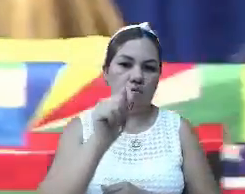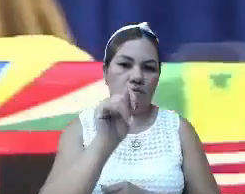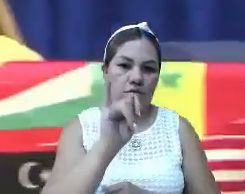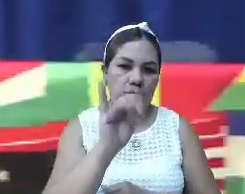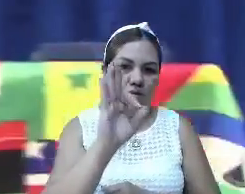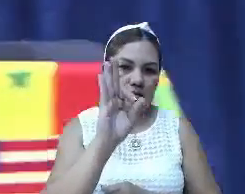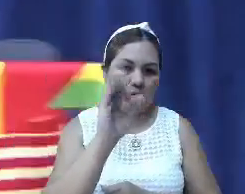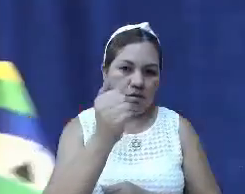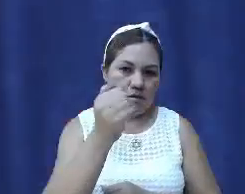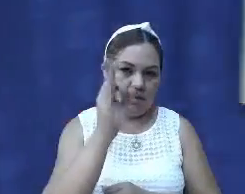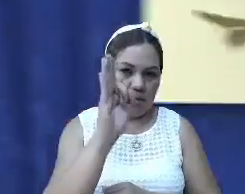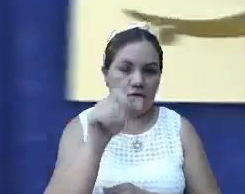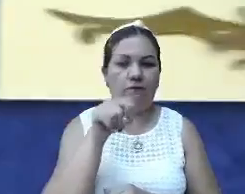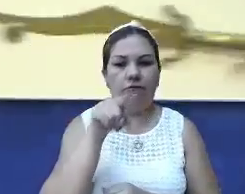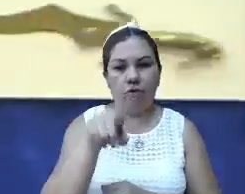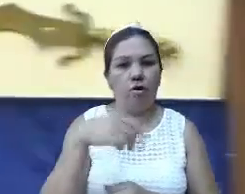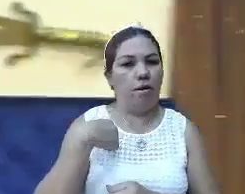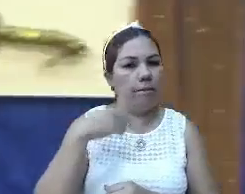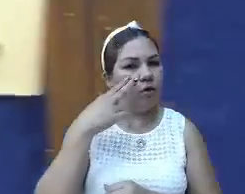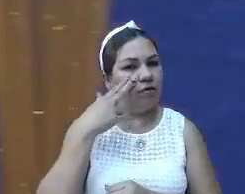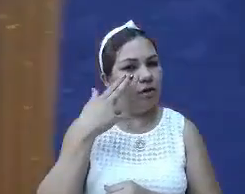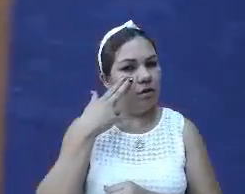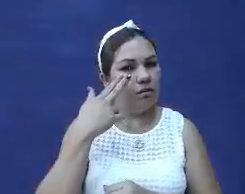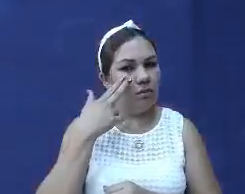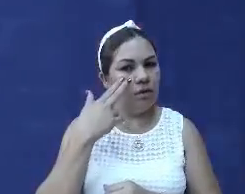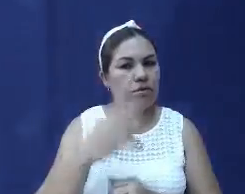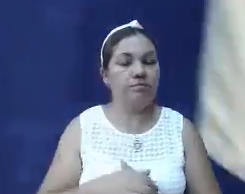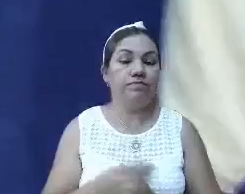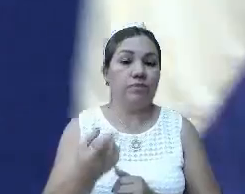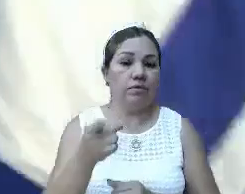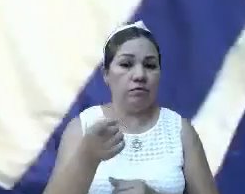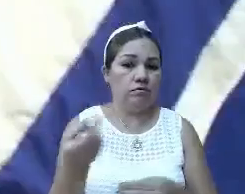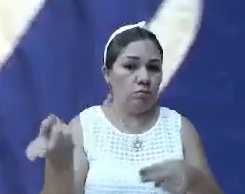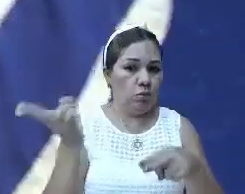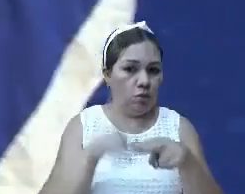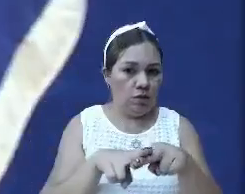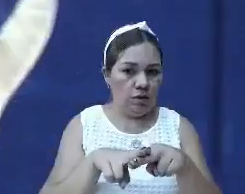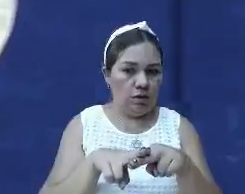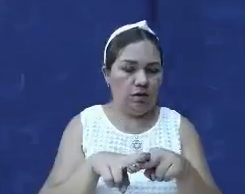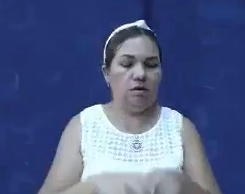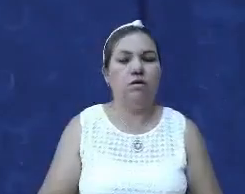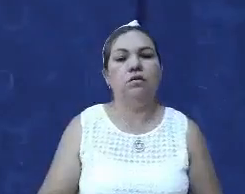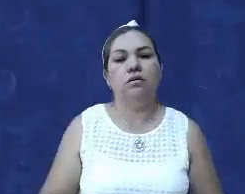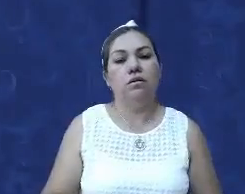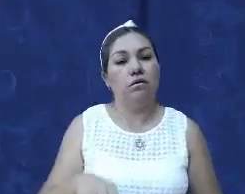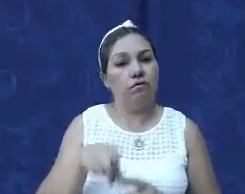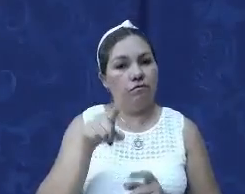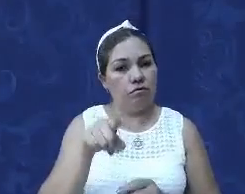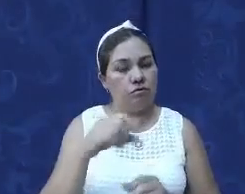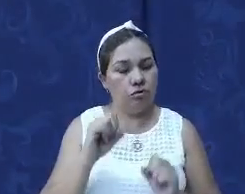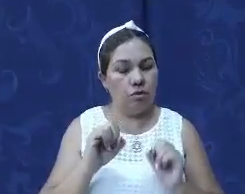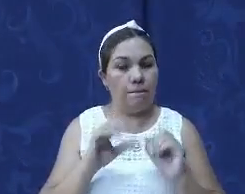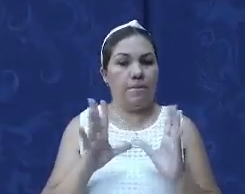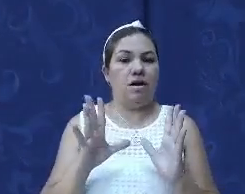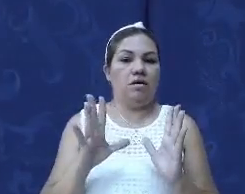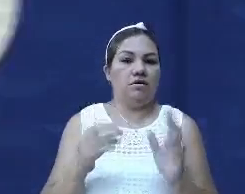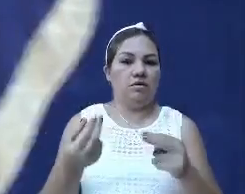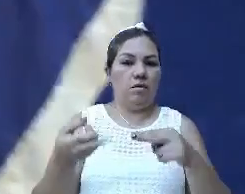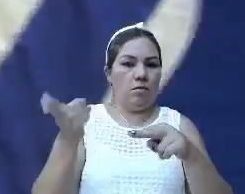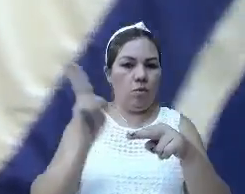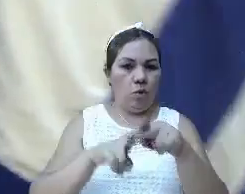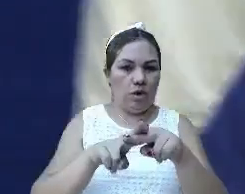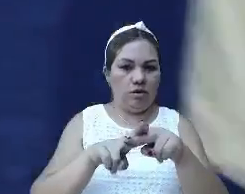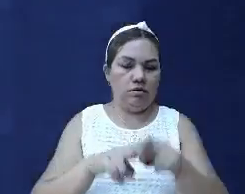vos estás en problema. Si te llega a sorprender la muerte, óigame, si te llega a sorprender la muerte en ese